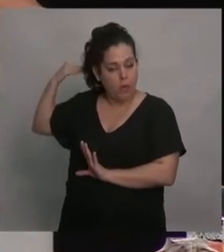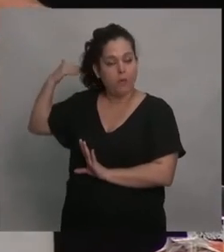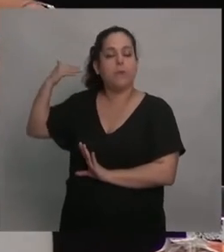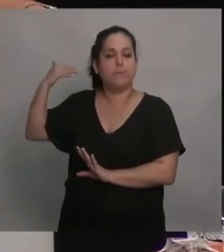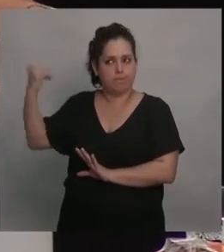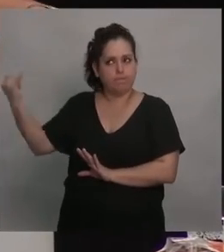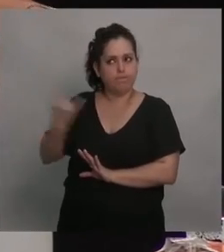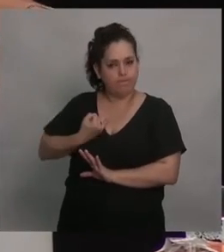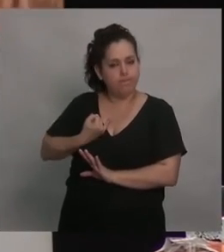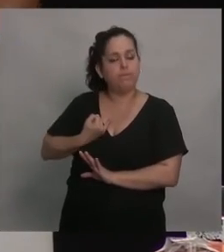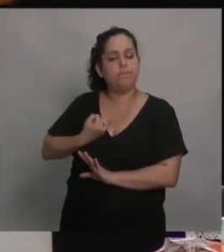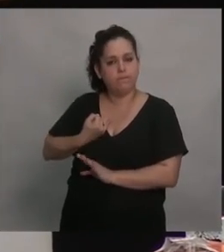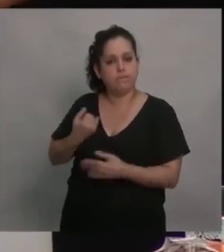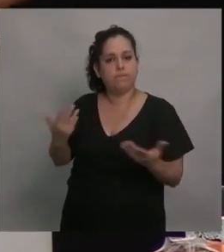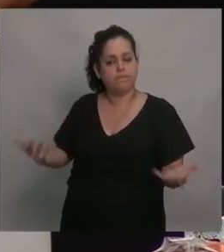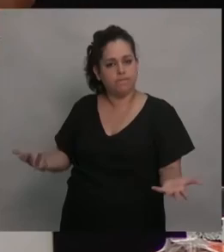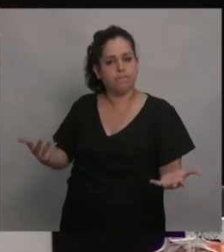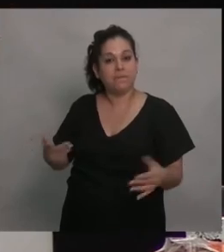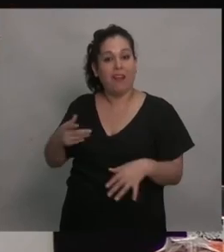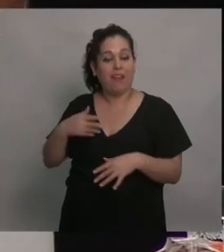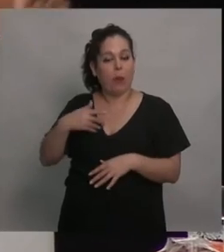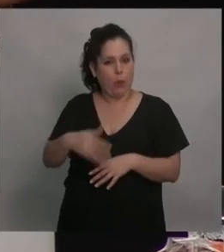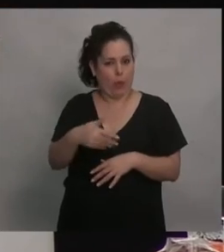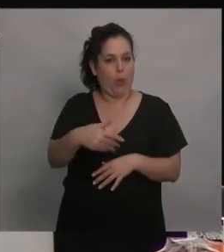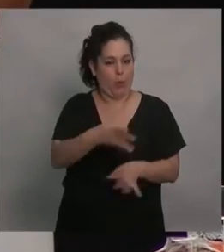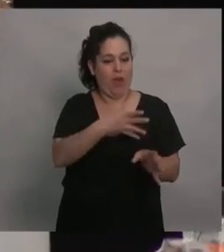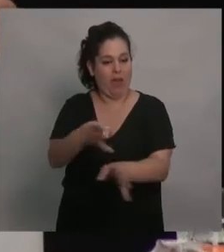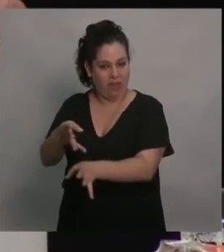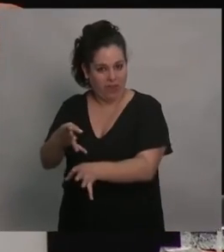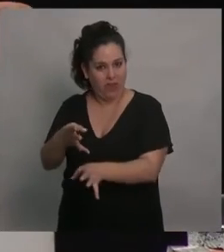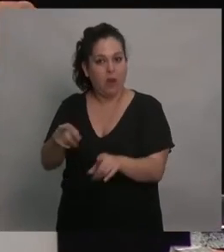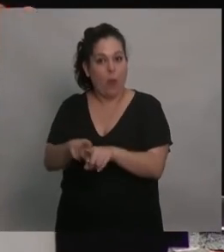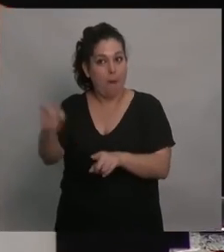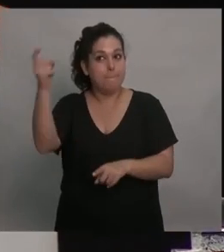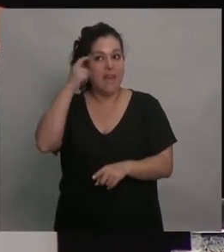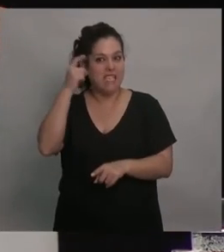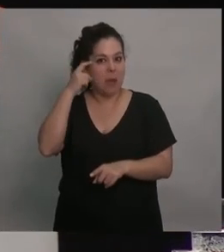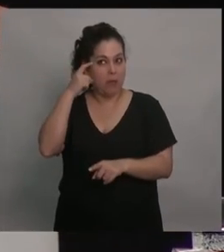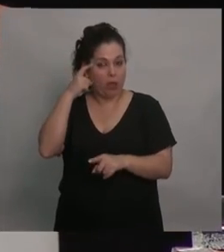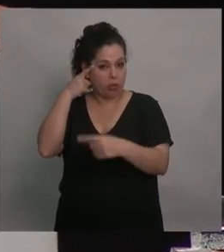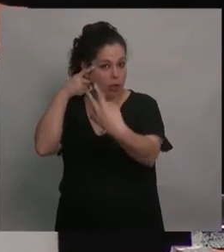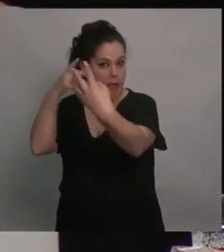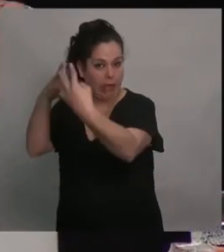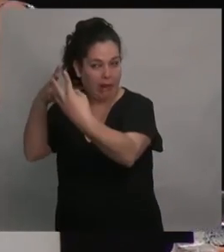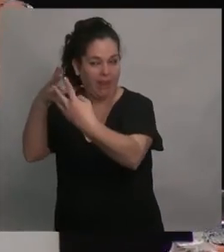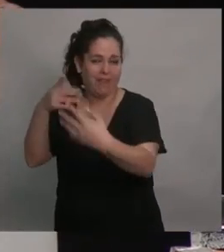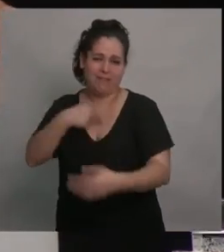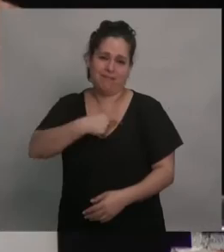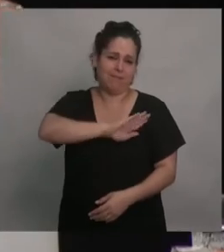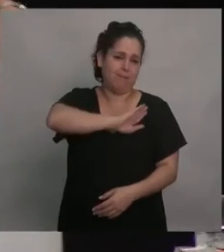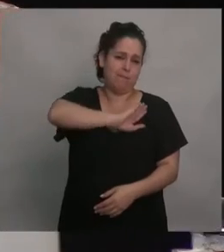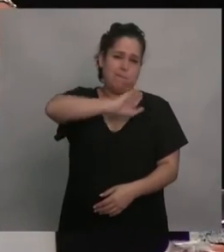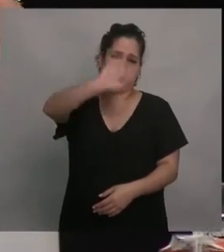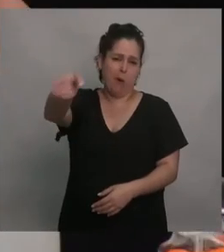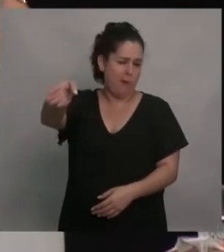alertó de que si la guerra que se nos hace es a pensamiento, tenemos que ganarla